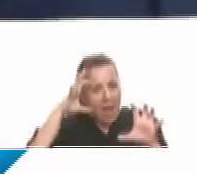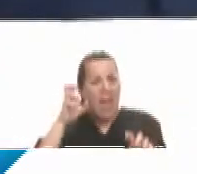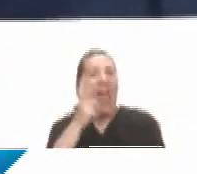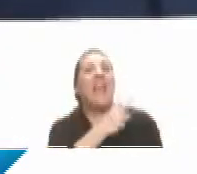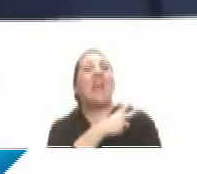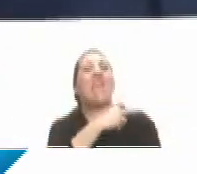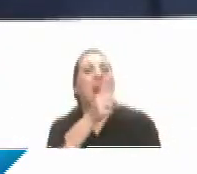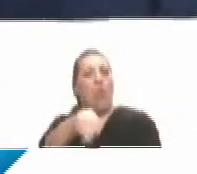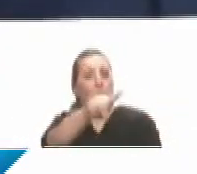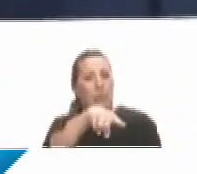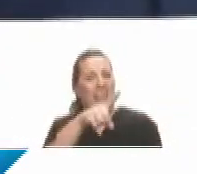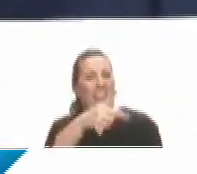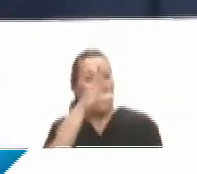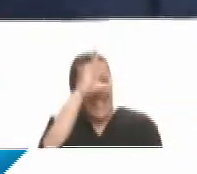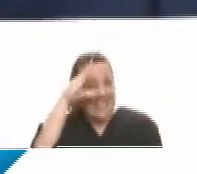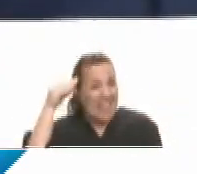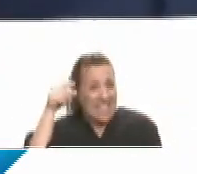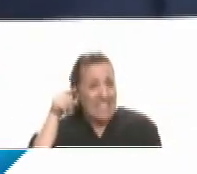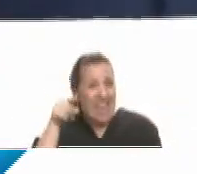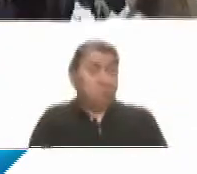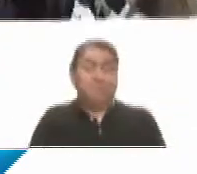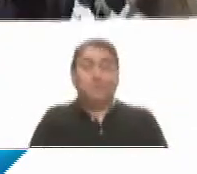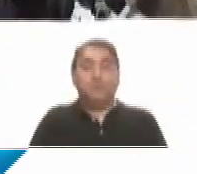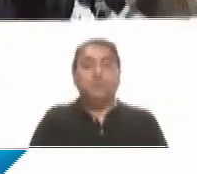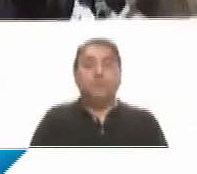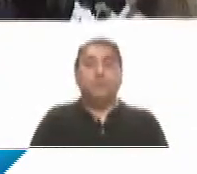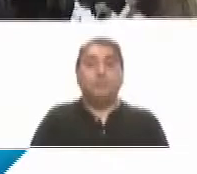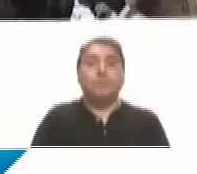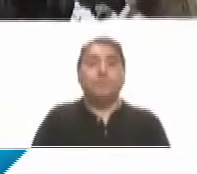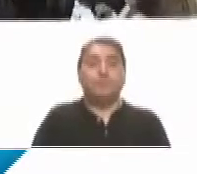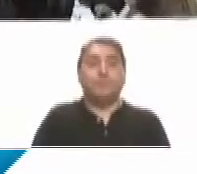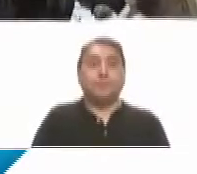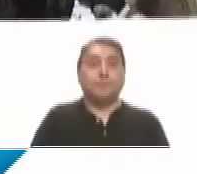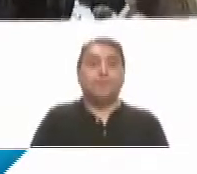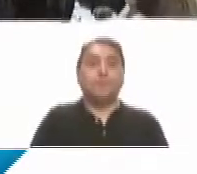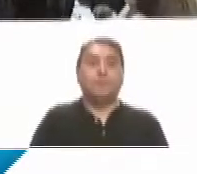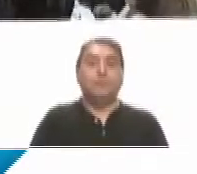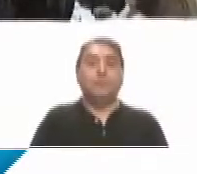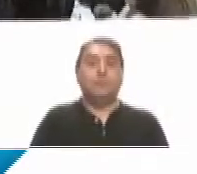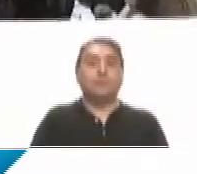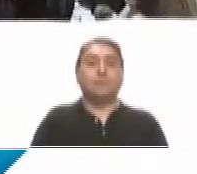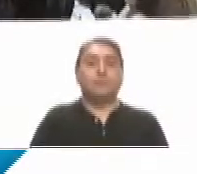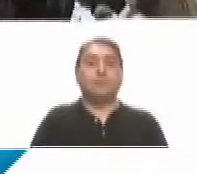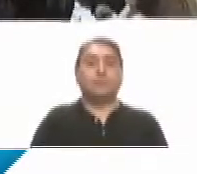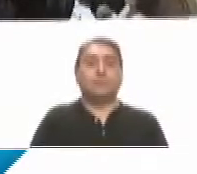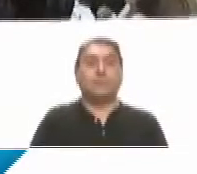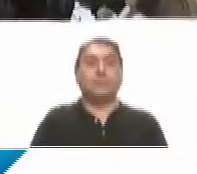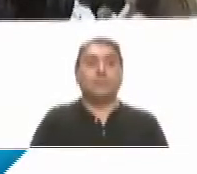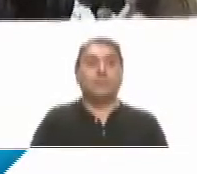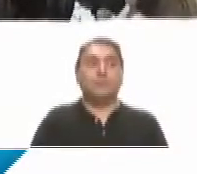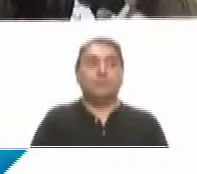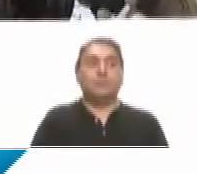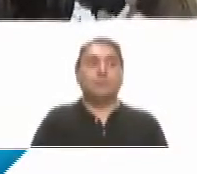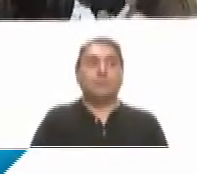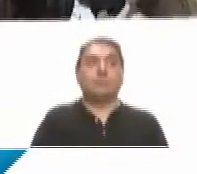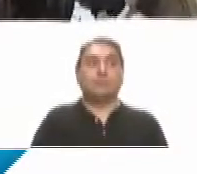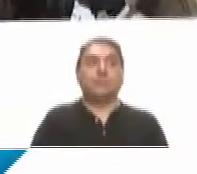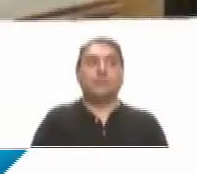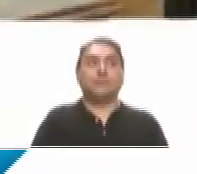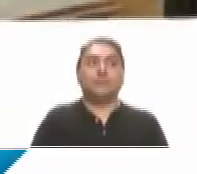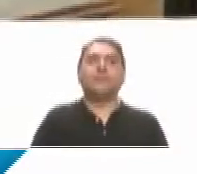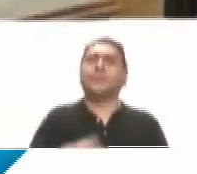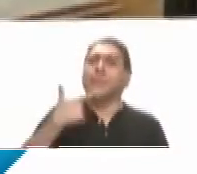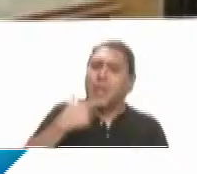investigadora respecto a la situación de la criptolibra. Vamos a tener mañana en el Senado una largas horas